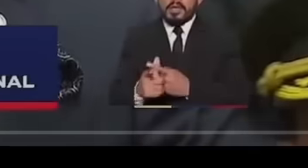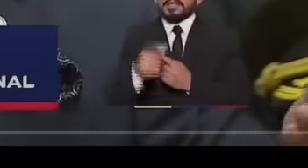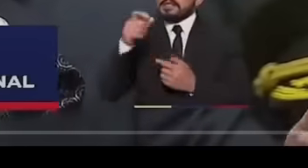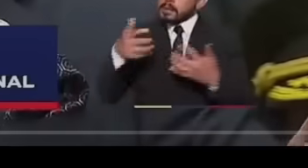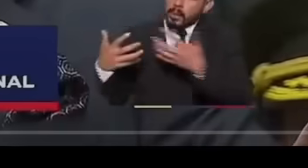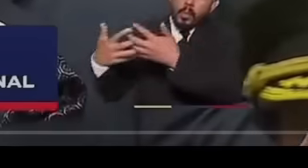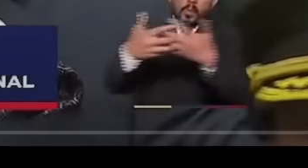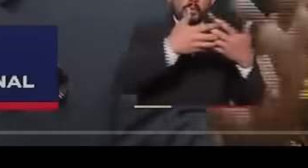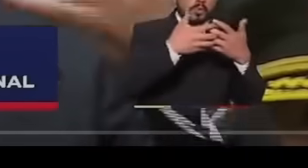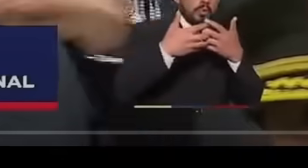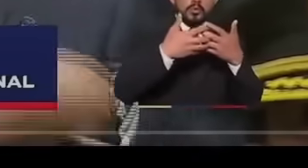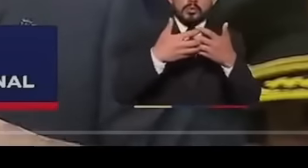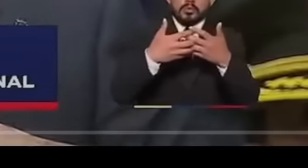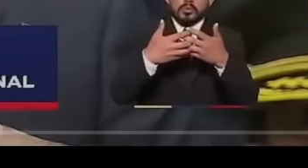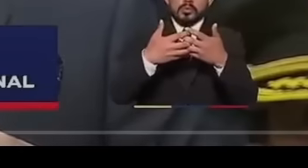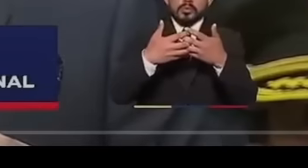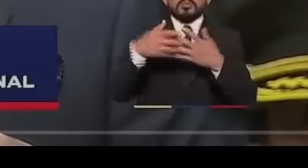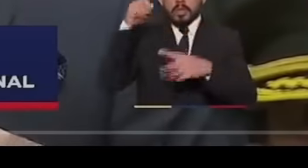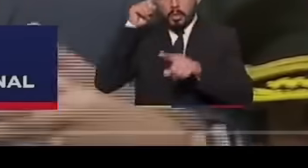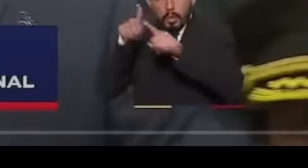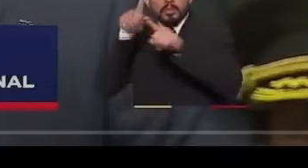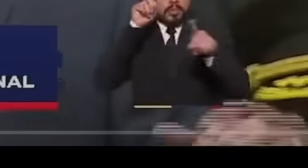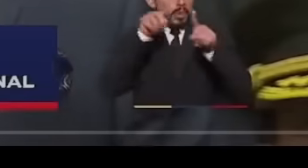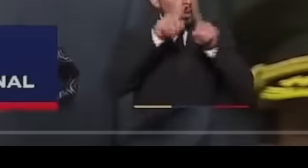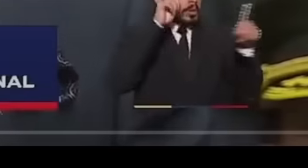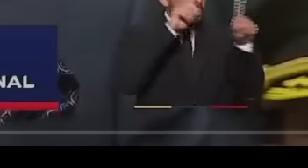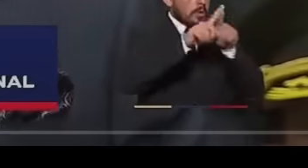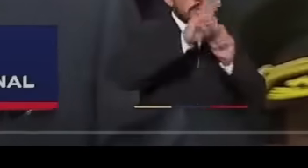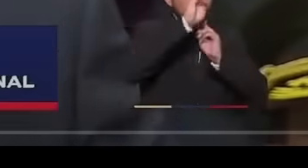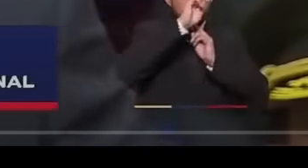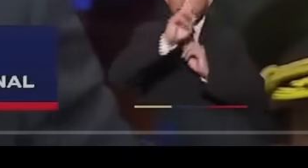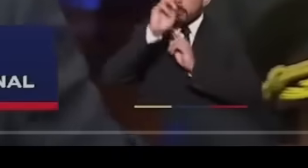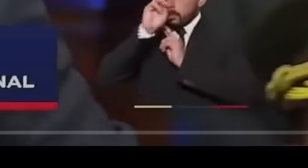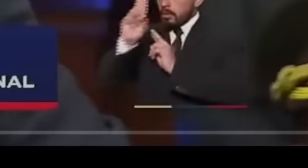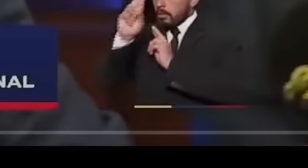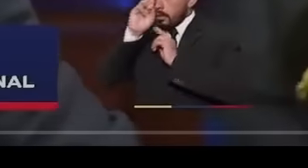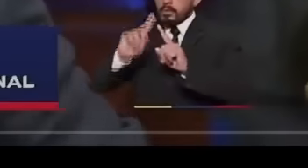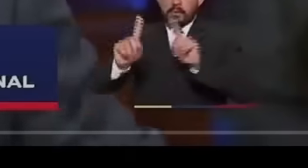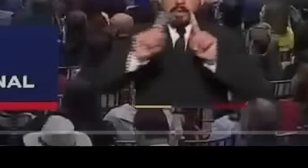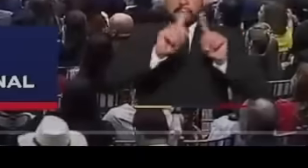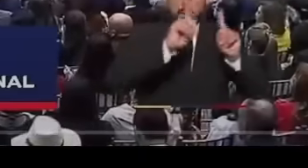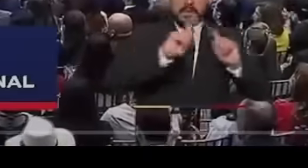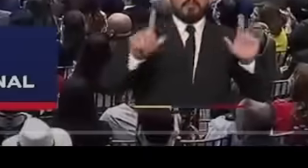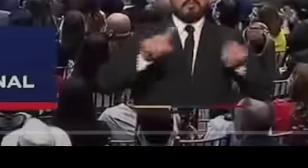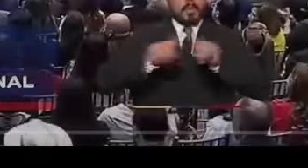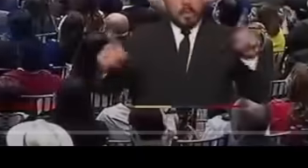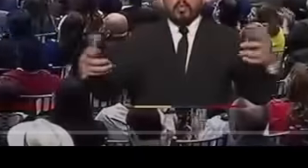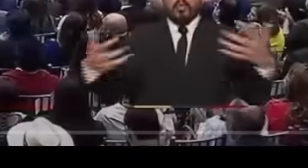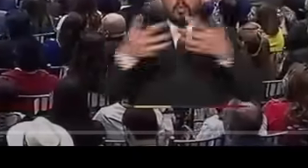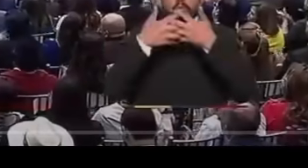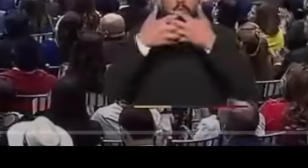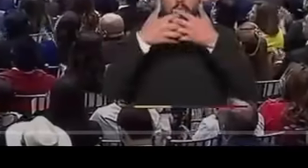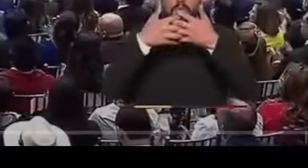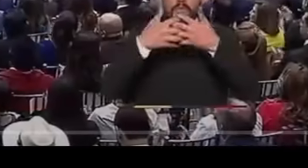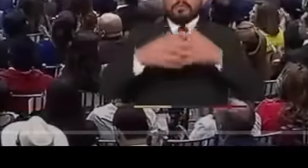lleva a privilegiar nuestras coincidencias respetando nuestras discrepancias. Estoy cogiéndole el tono a Cronfle. Nuestras coincidencias.